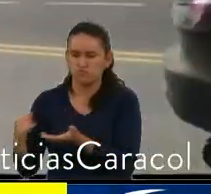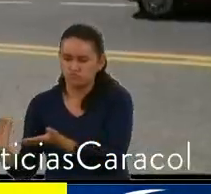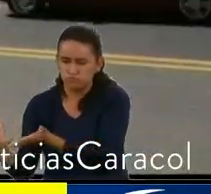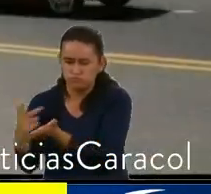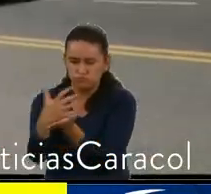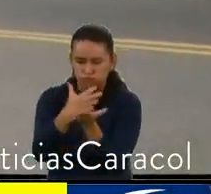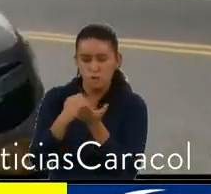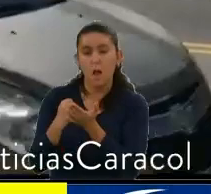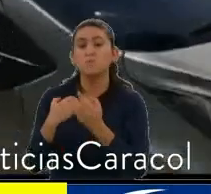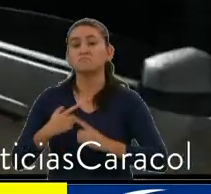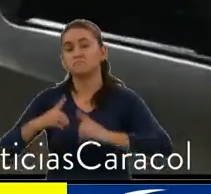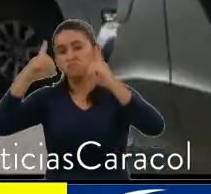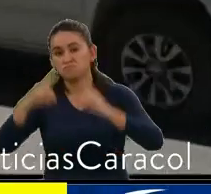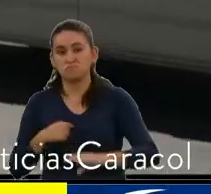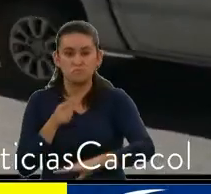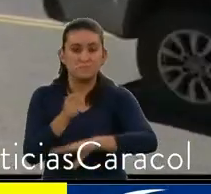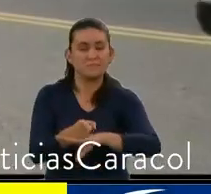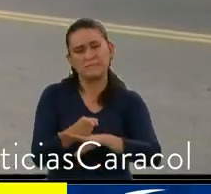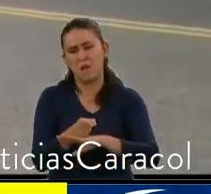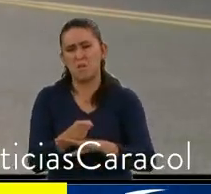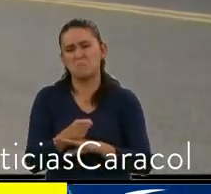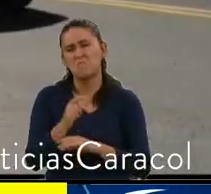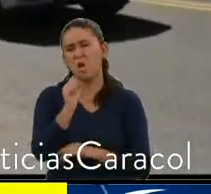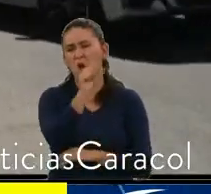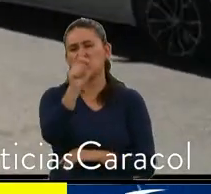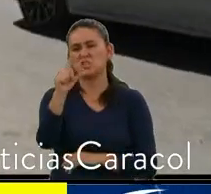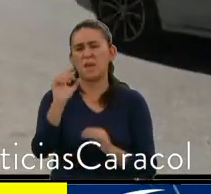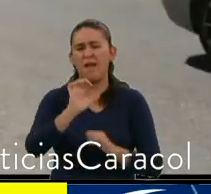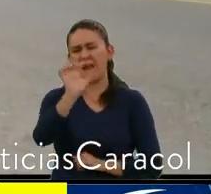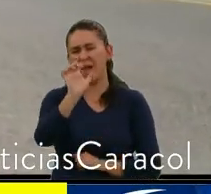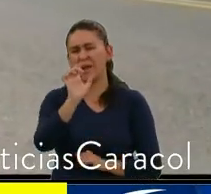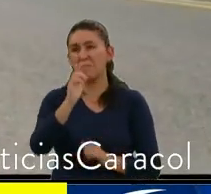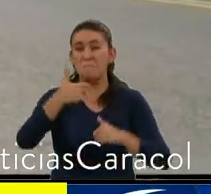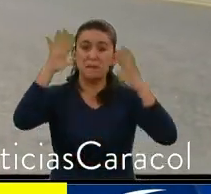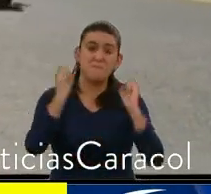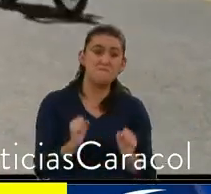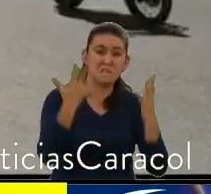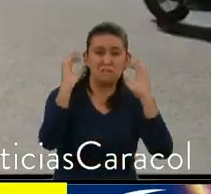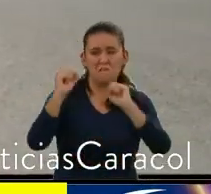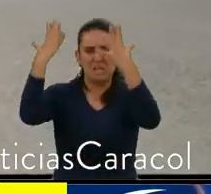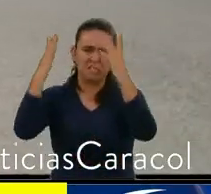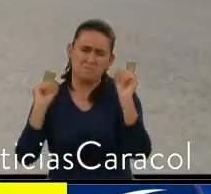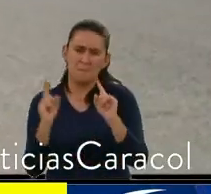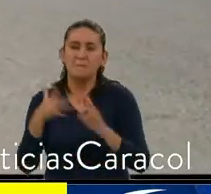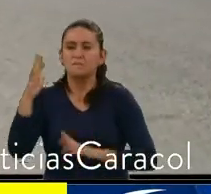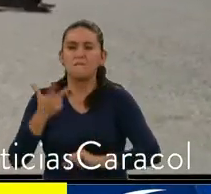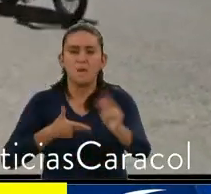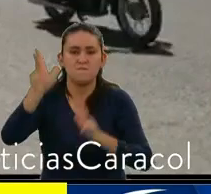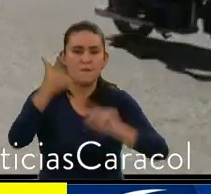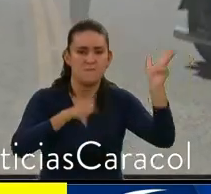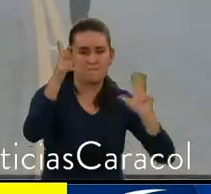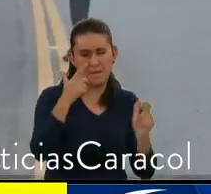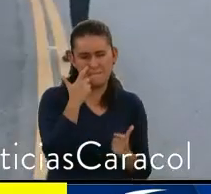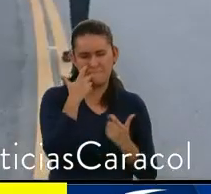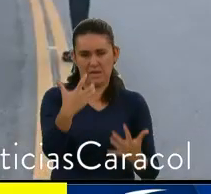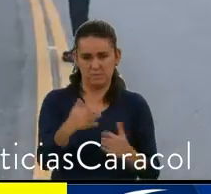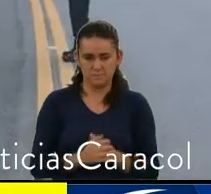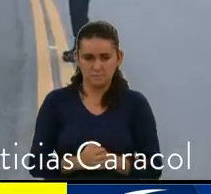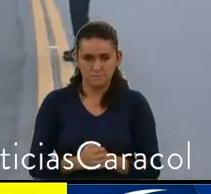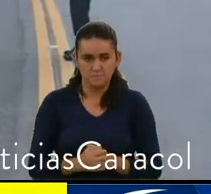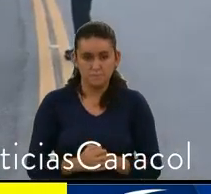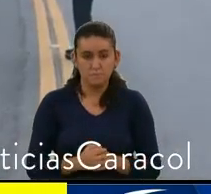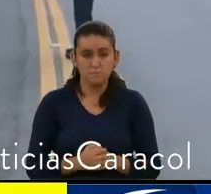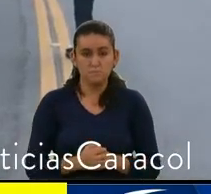medidas. El Puente de Reyes generalmente no hay tanta fiesta, lo que hay es muchos viajes. Entonces, seguramente lo que hay que